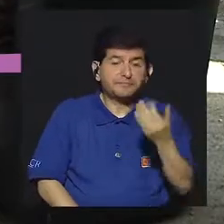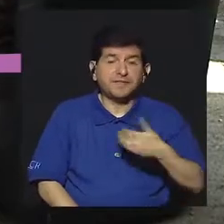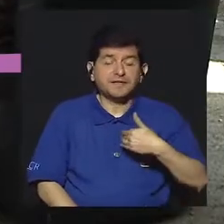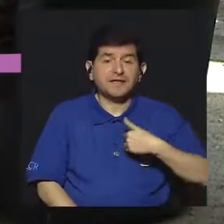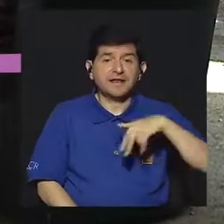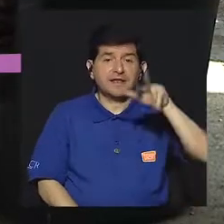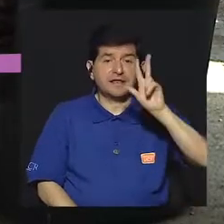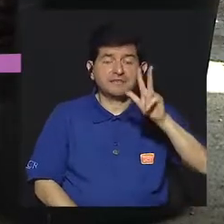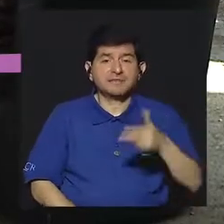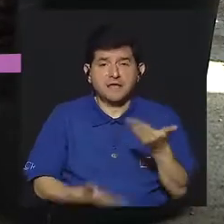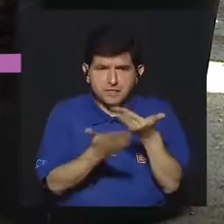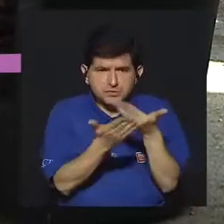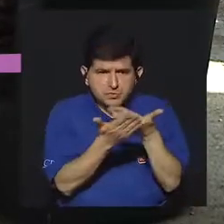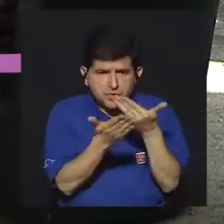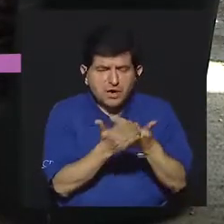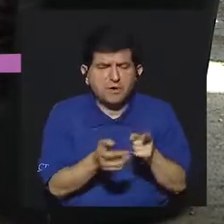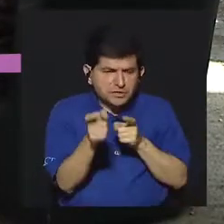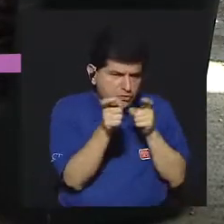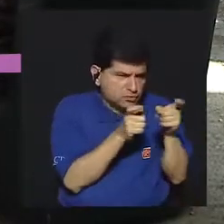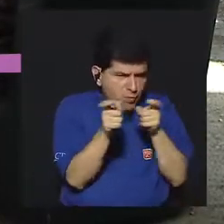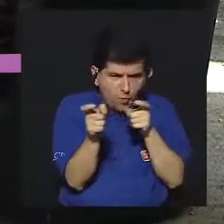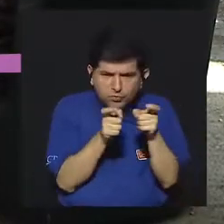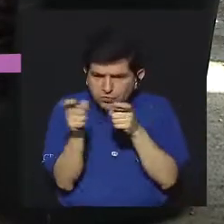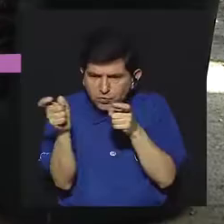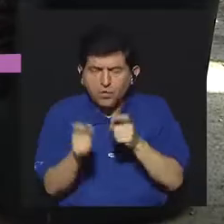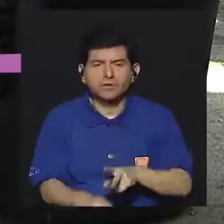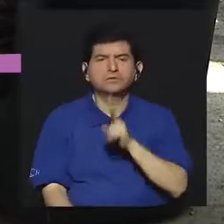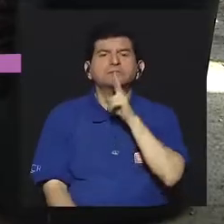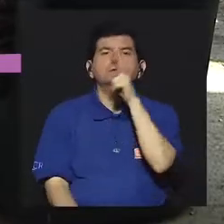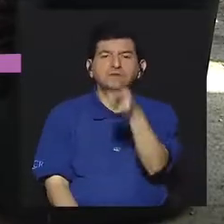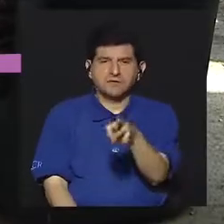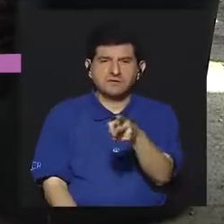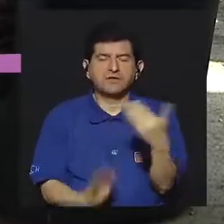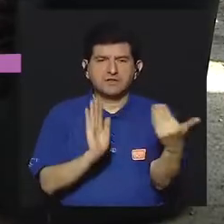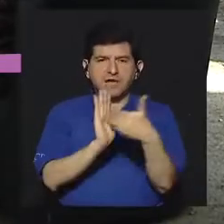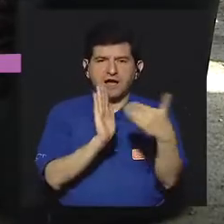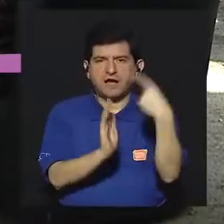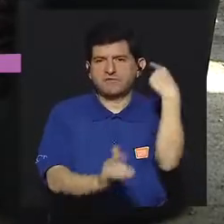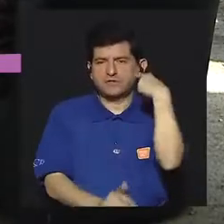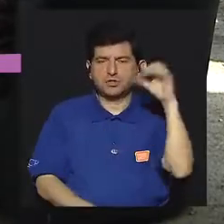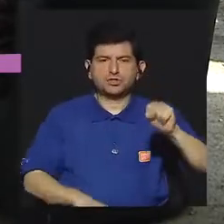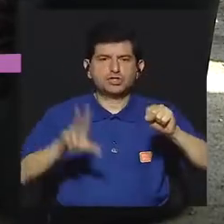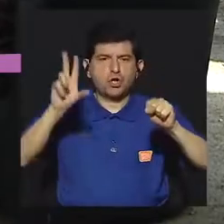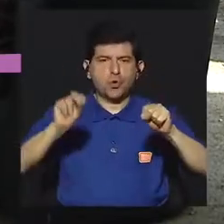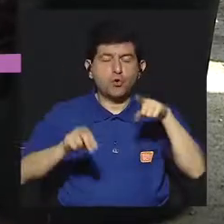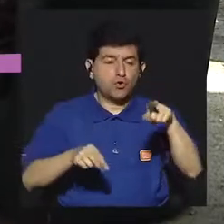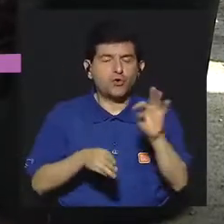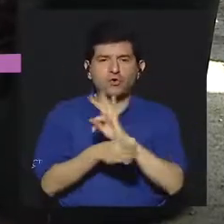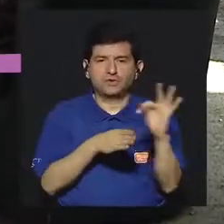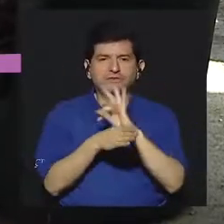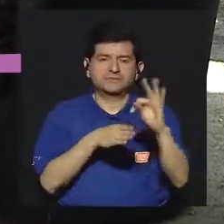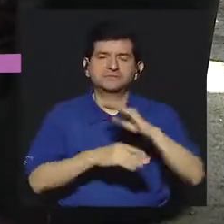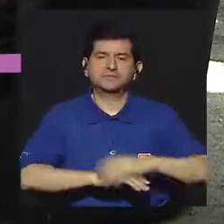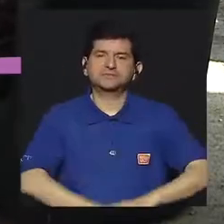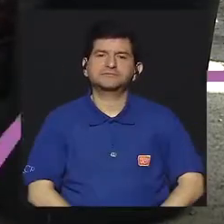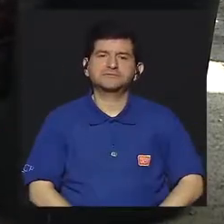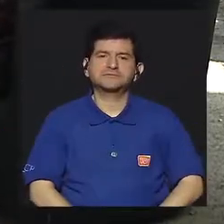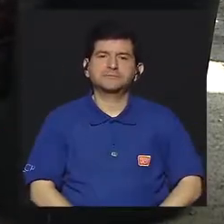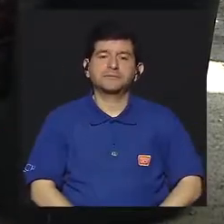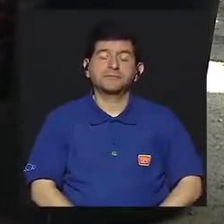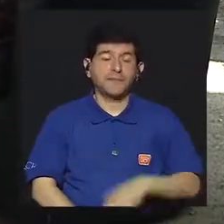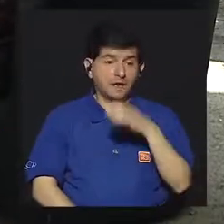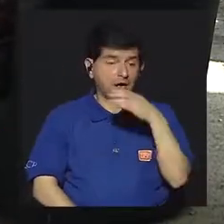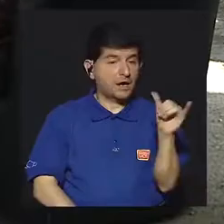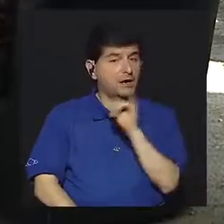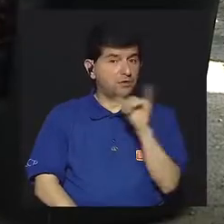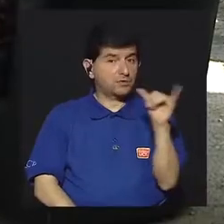tenemos 3 exámenes para estar controlando si realmente nos afectó la audición o no el uso de ese tratamiento. Esto